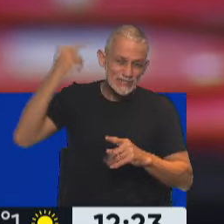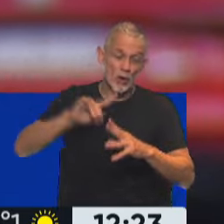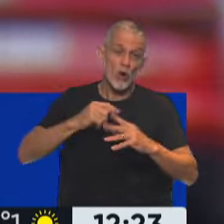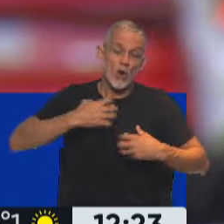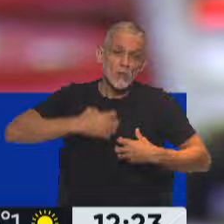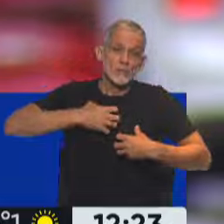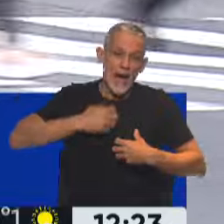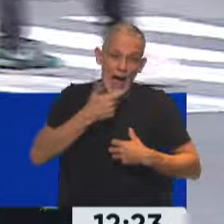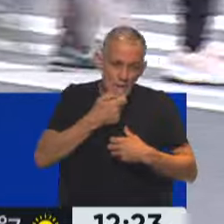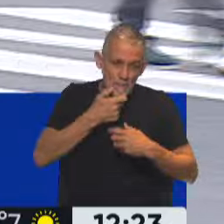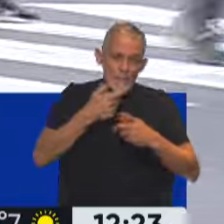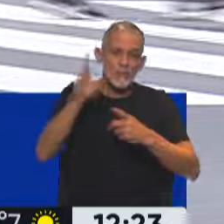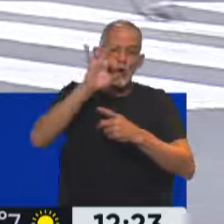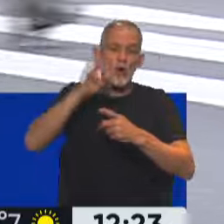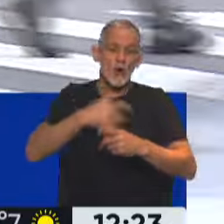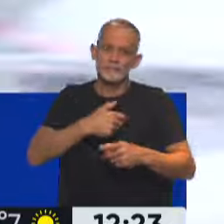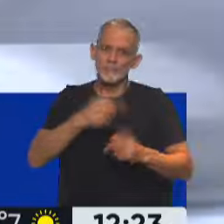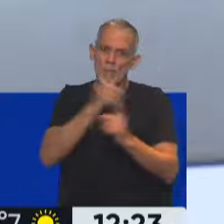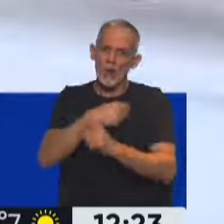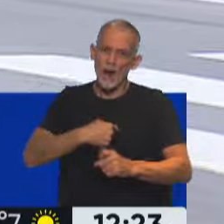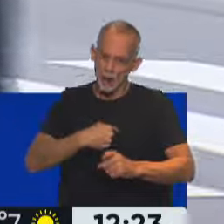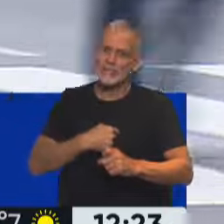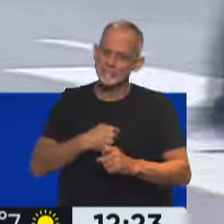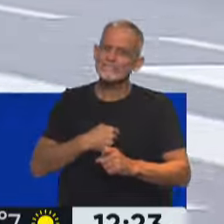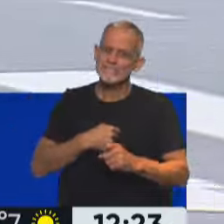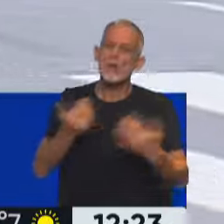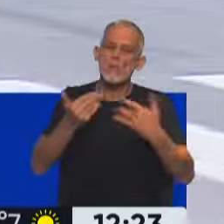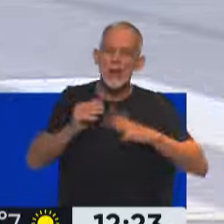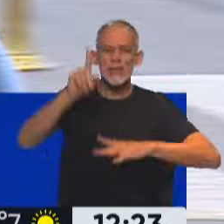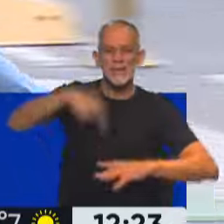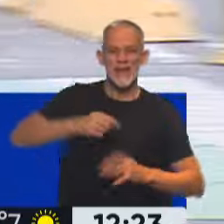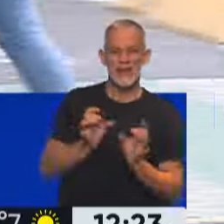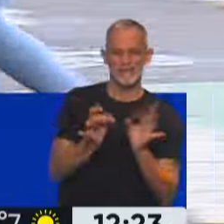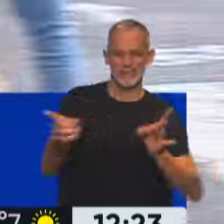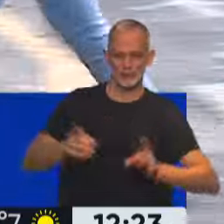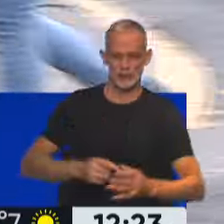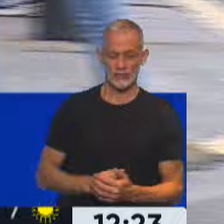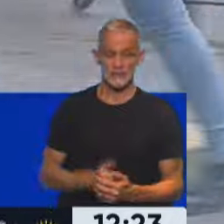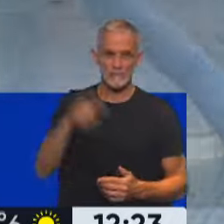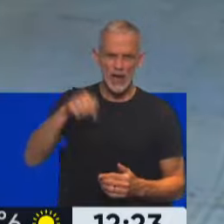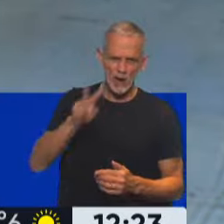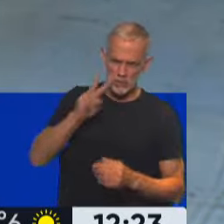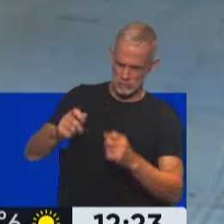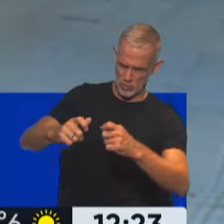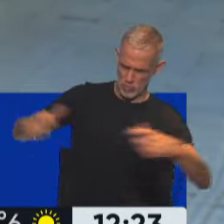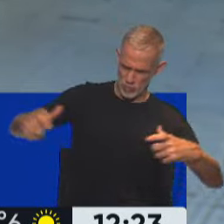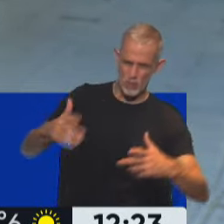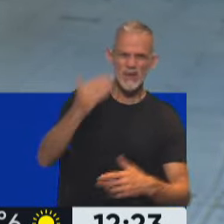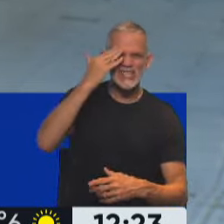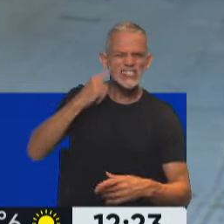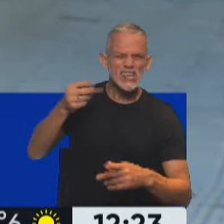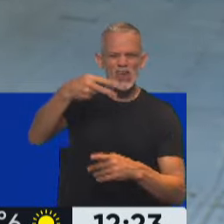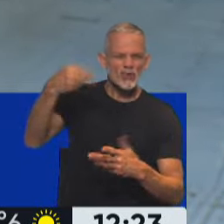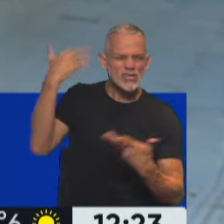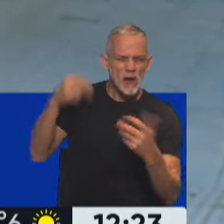severos, o los pacientes que tienen insuficiencia cardíaca, esos son más proclives a tener infecciones. Ahora estamos viendo desde hace 15 días